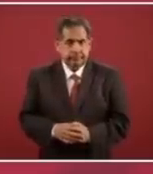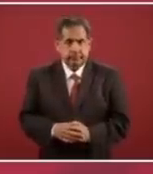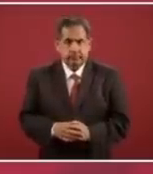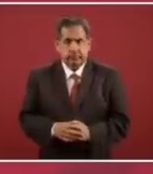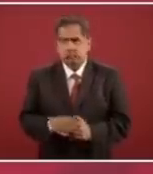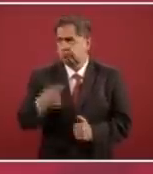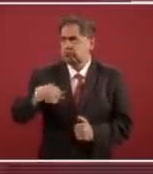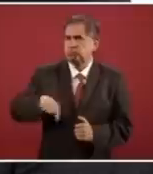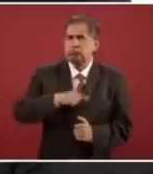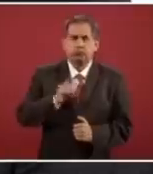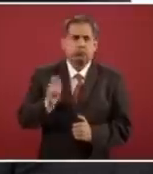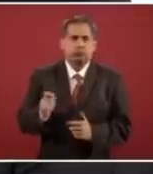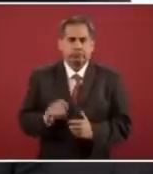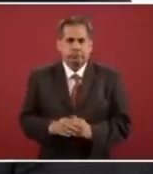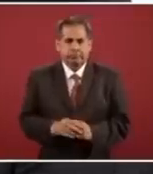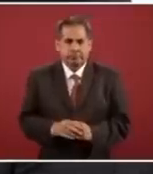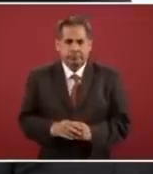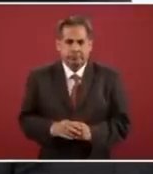Teníamos